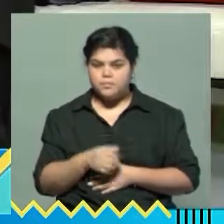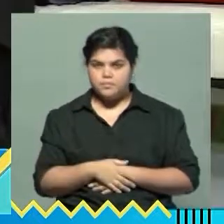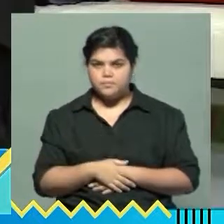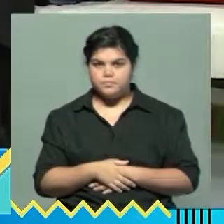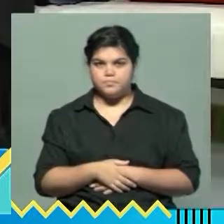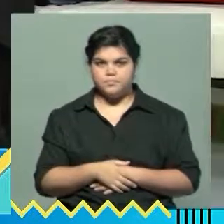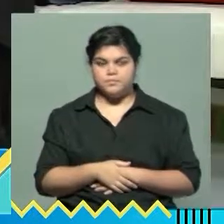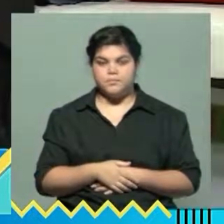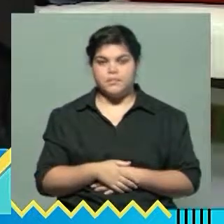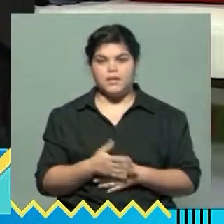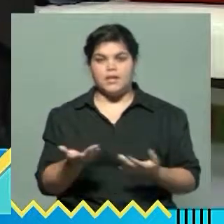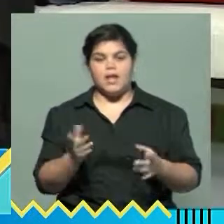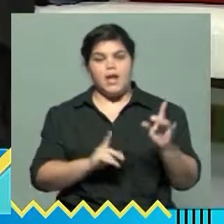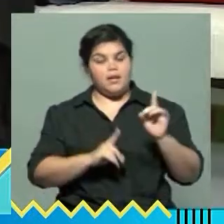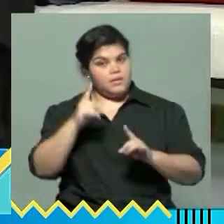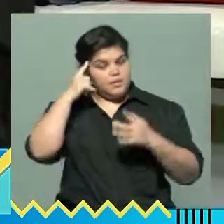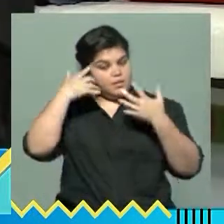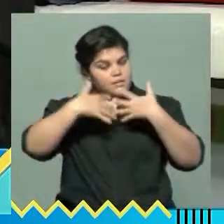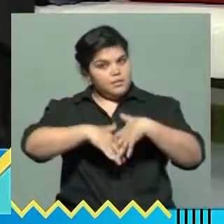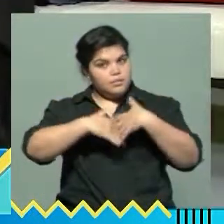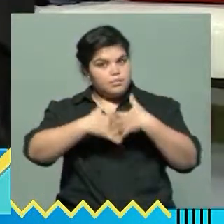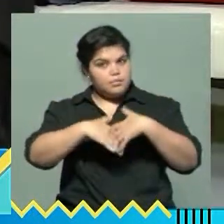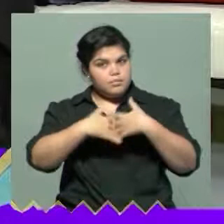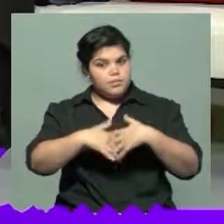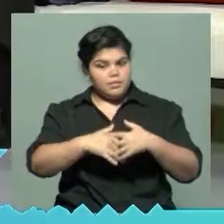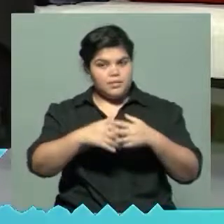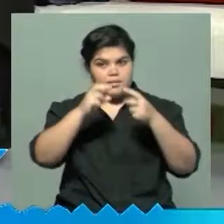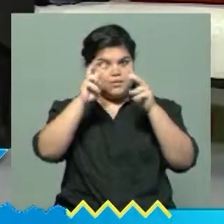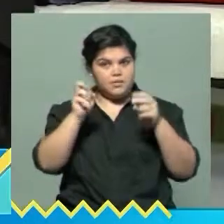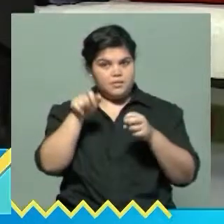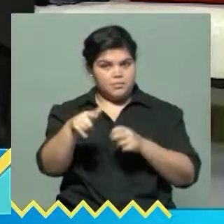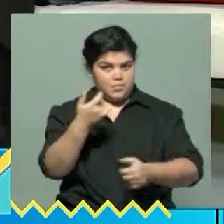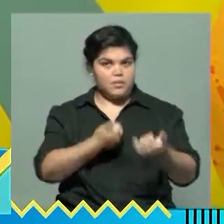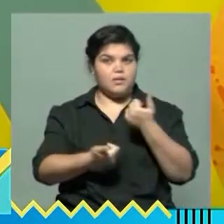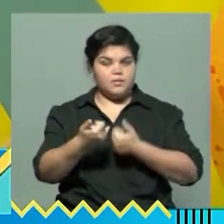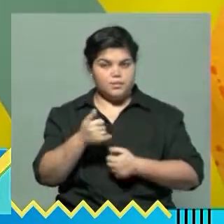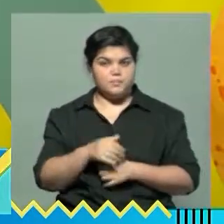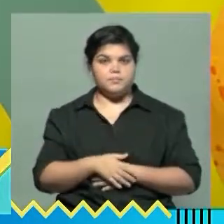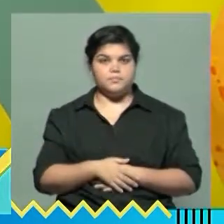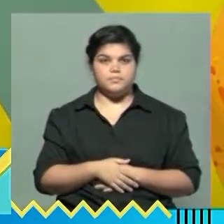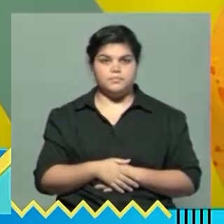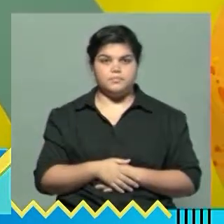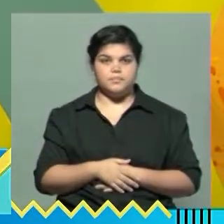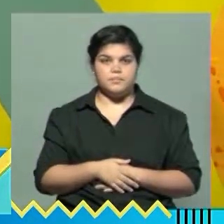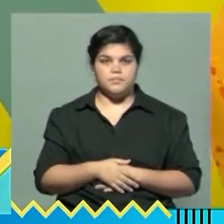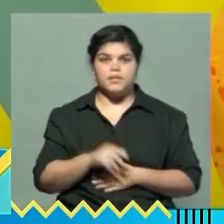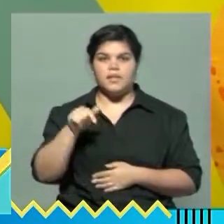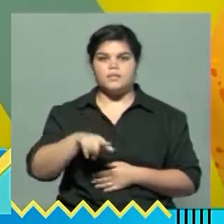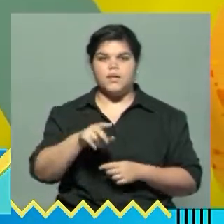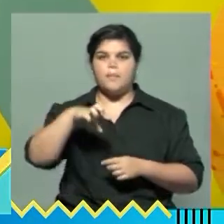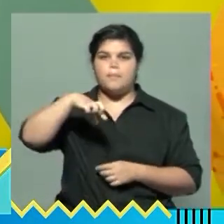como muchísimas reflexiones para hacer sobre esto. La primera, ya que estamos hablando de